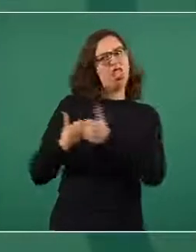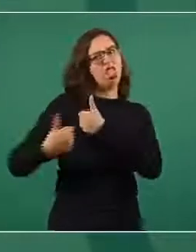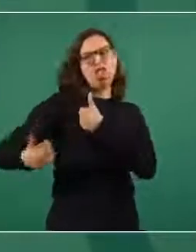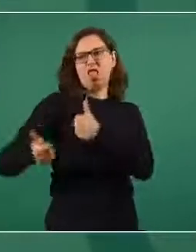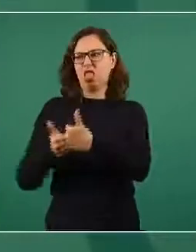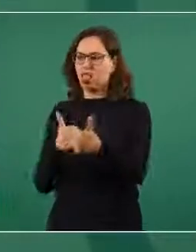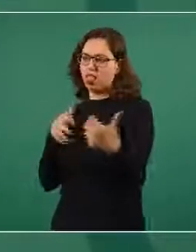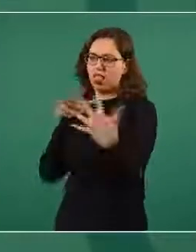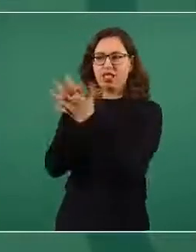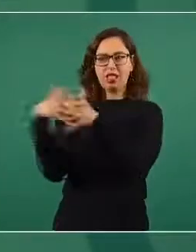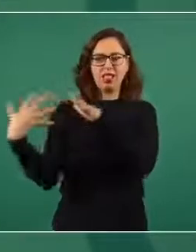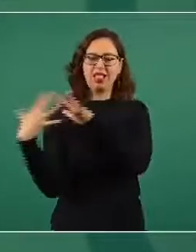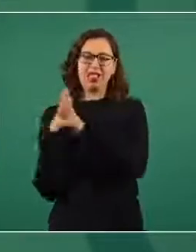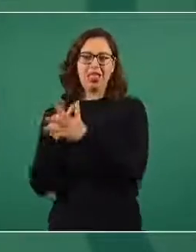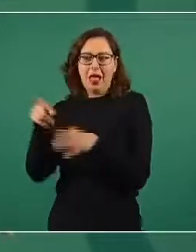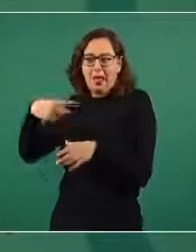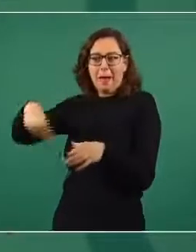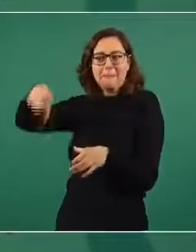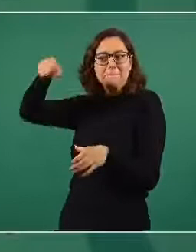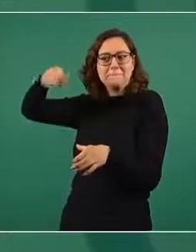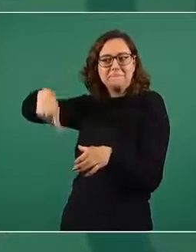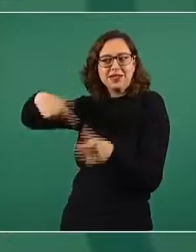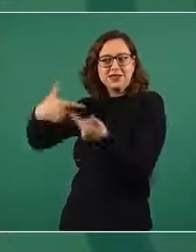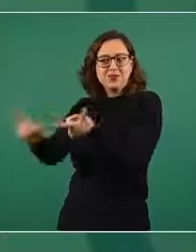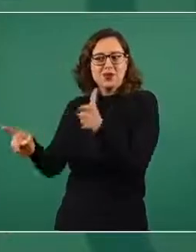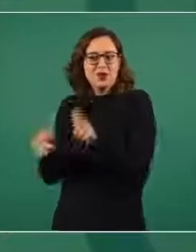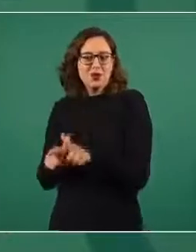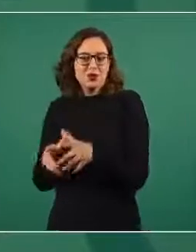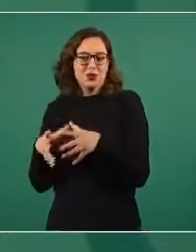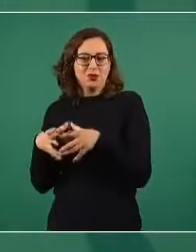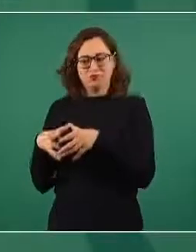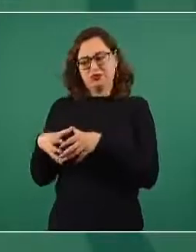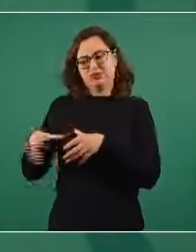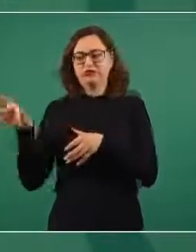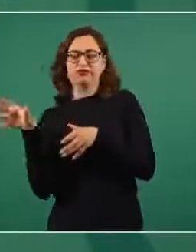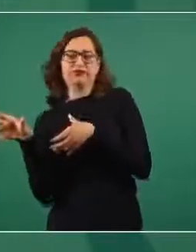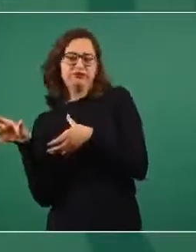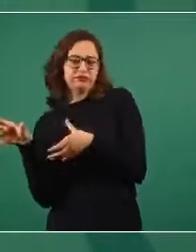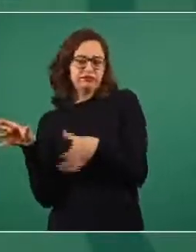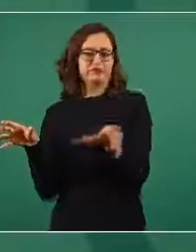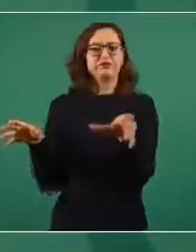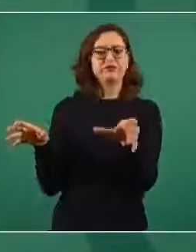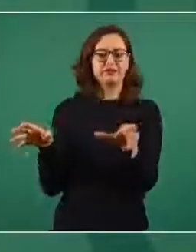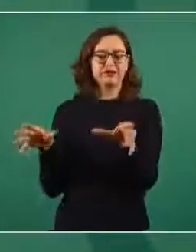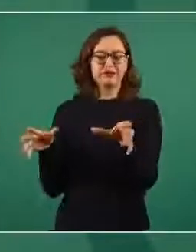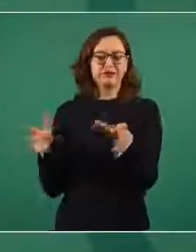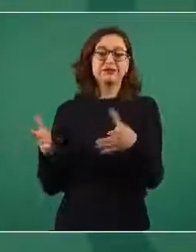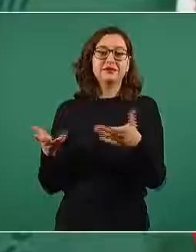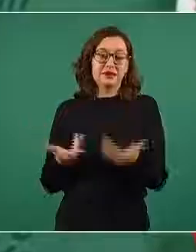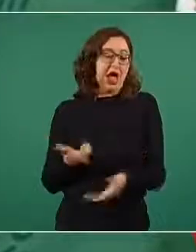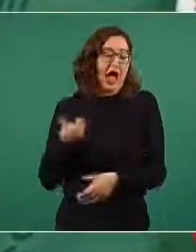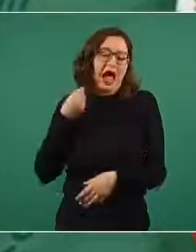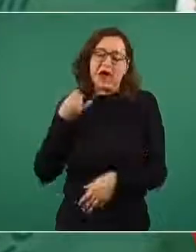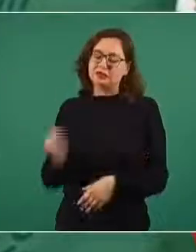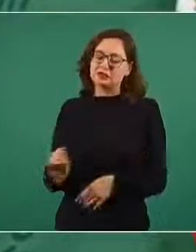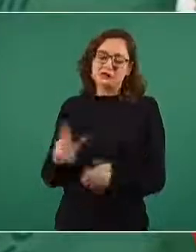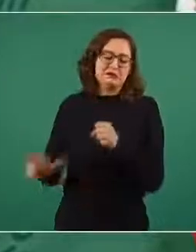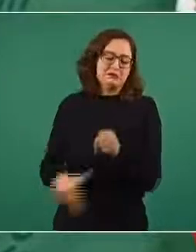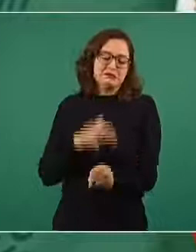Carranza por un lado, Obregón por otro, o Carranza y Obregón juntos, y Villa